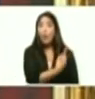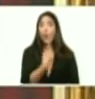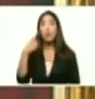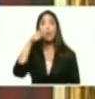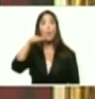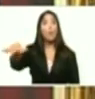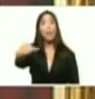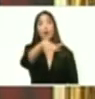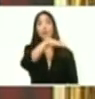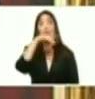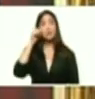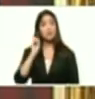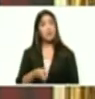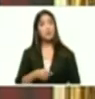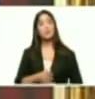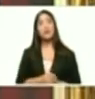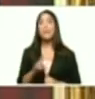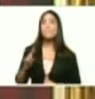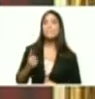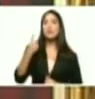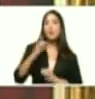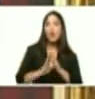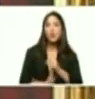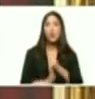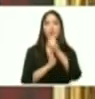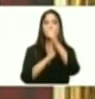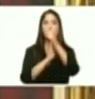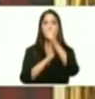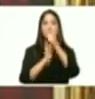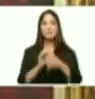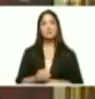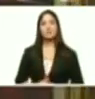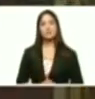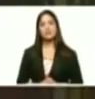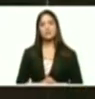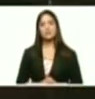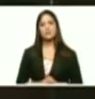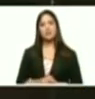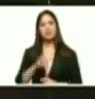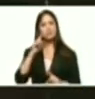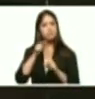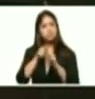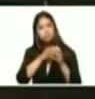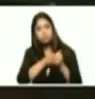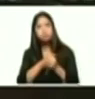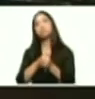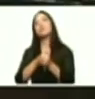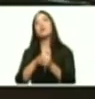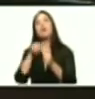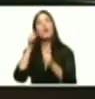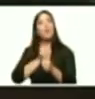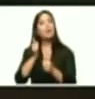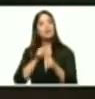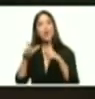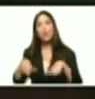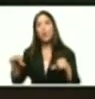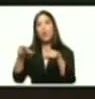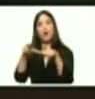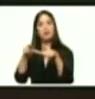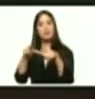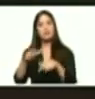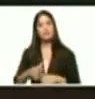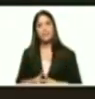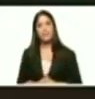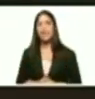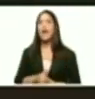en primer lugar, a los líderes, a las lideresas, trazar rumbos, donde están en sus espacios, trazar